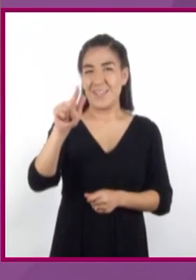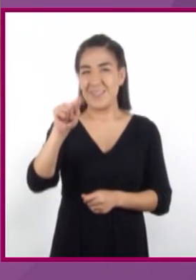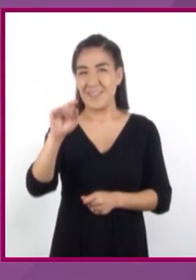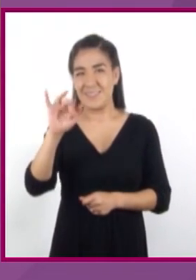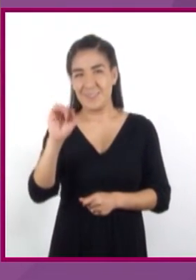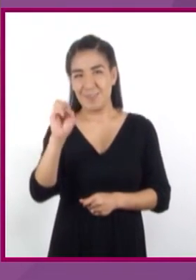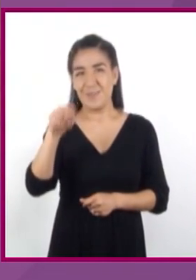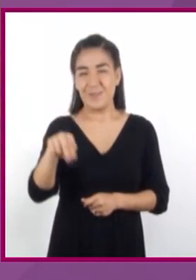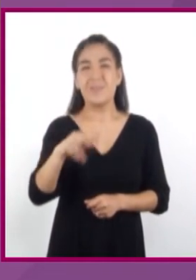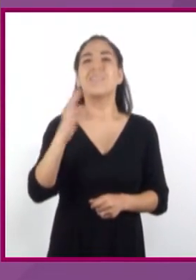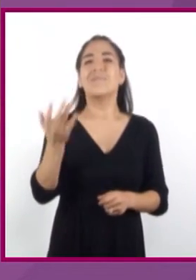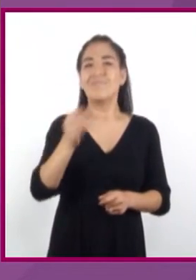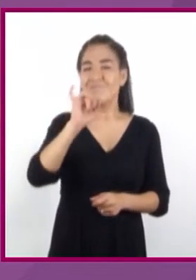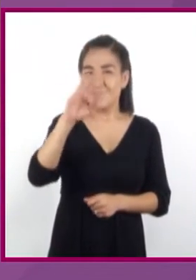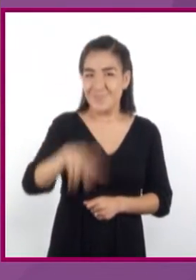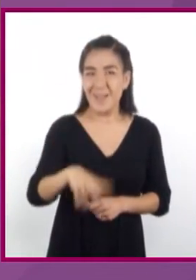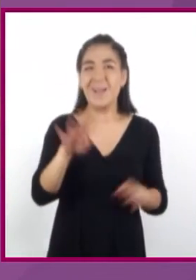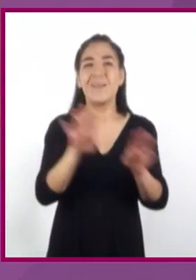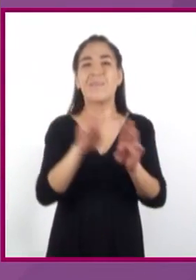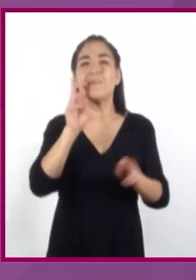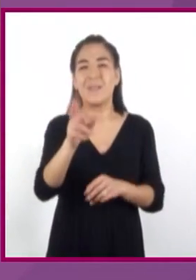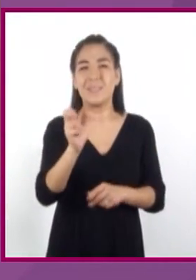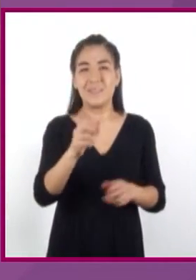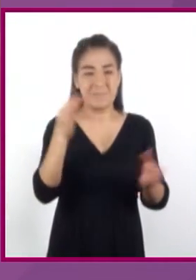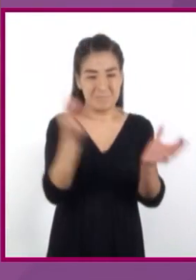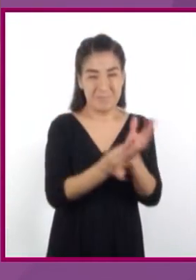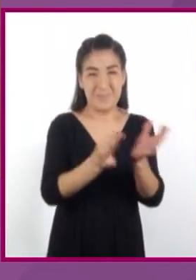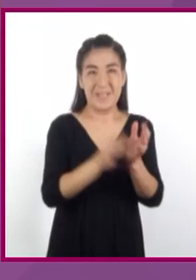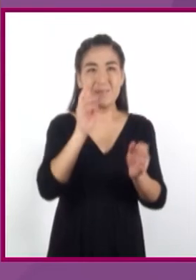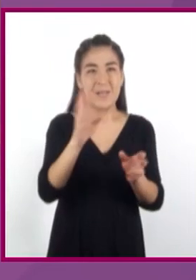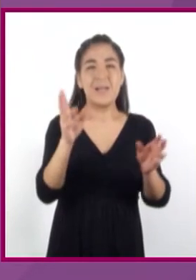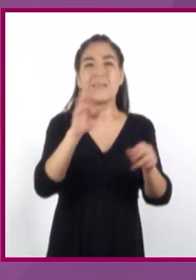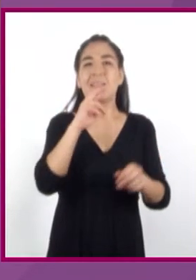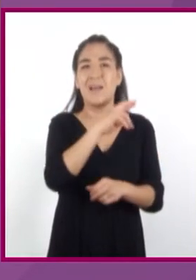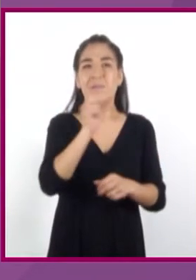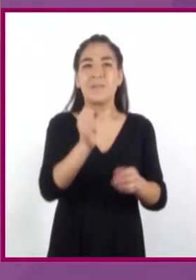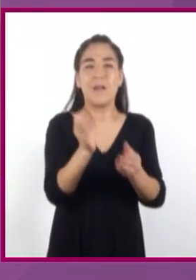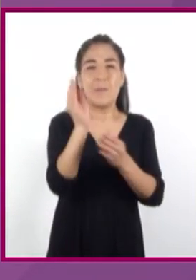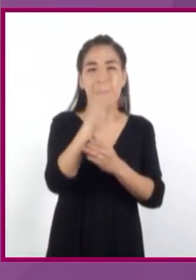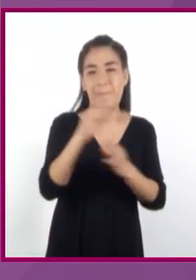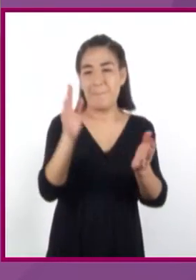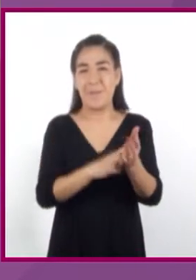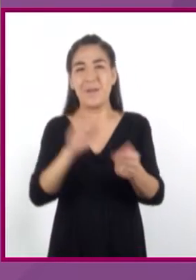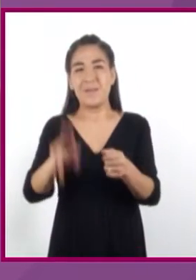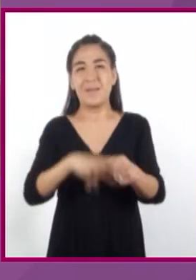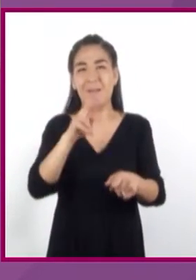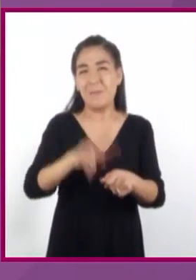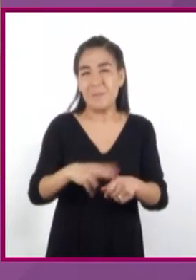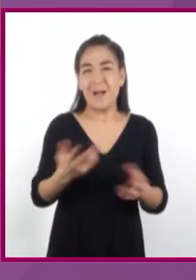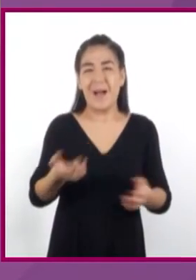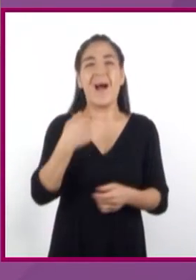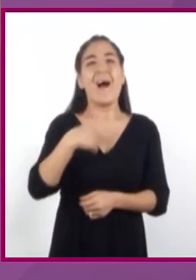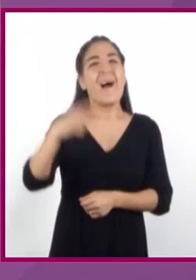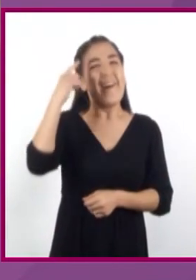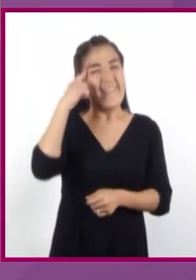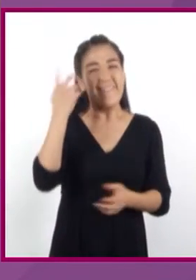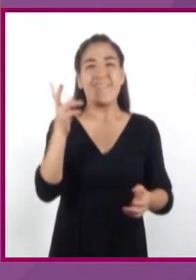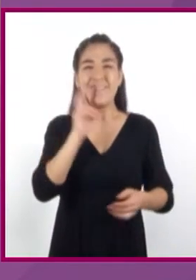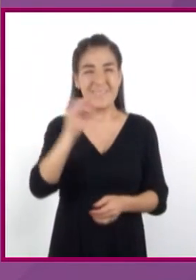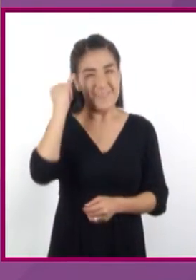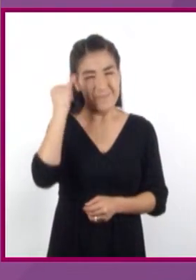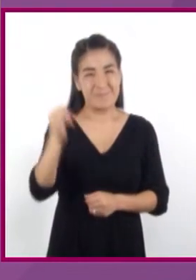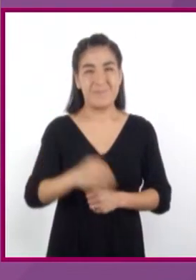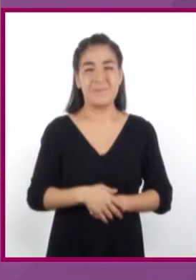¡Claro, por supuesto! Ya que el aluminio se dilata más rápido que el papel común. Se me está ocurriendo una idea.